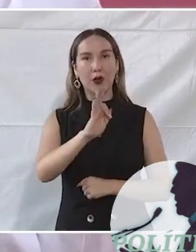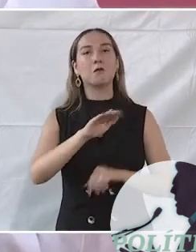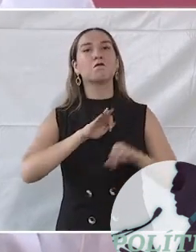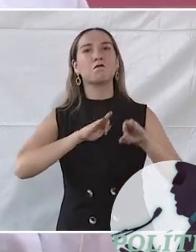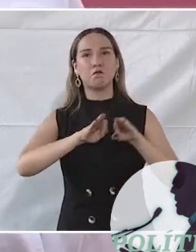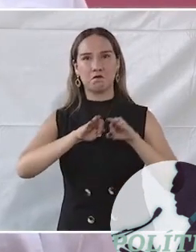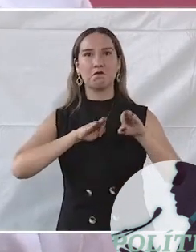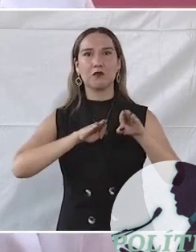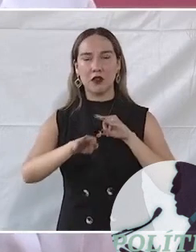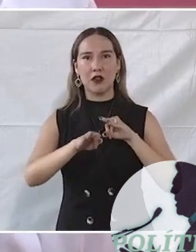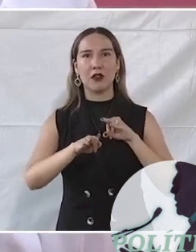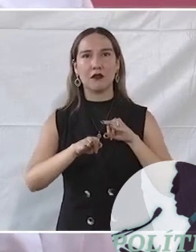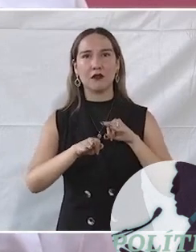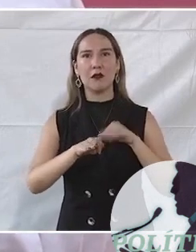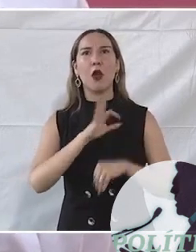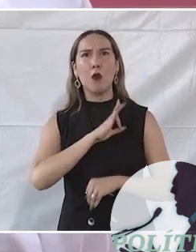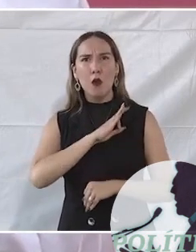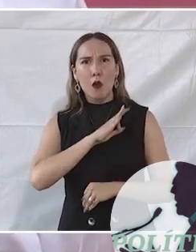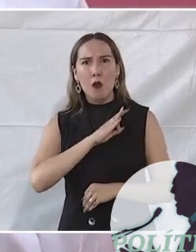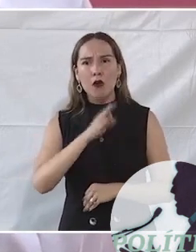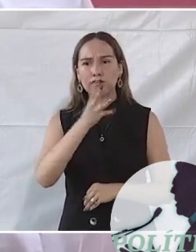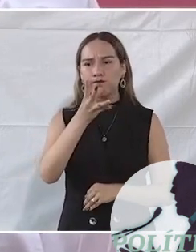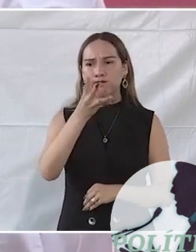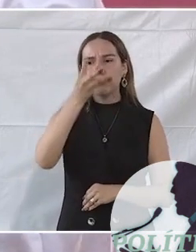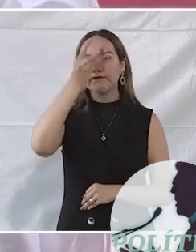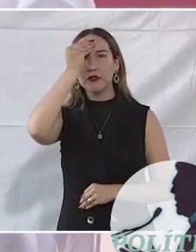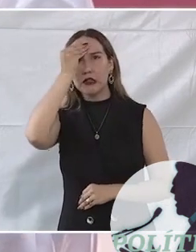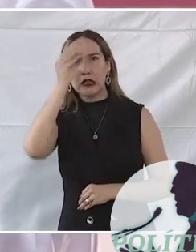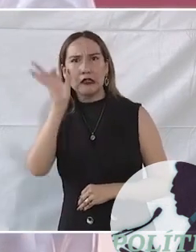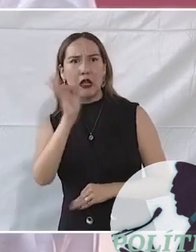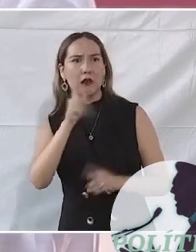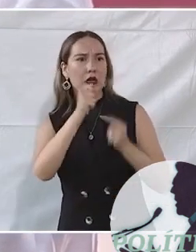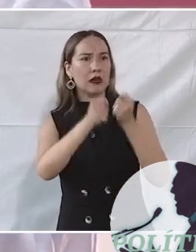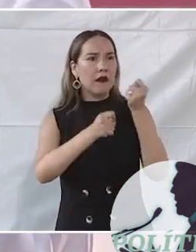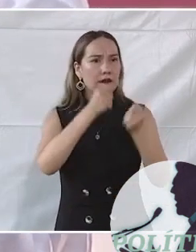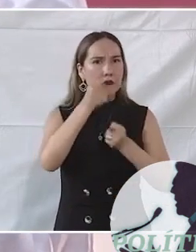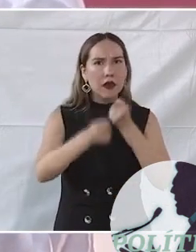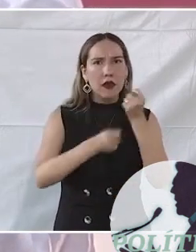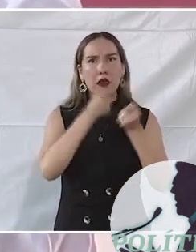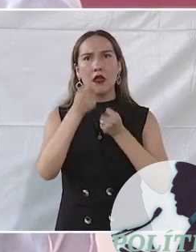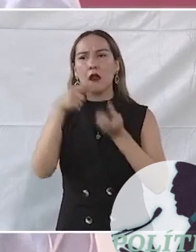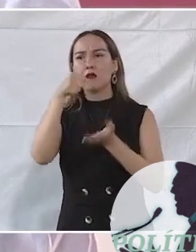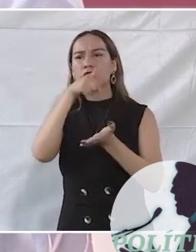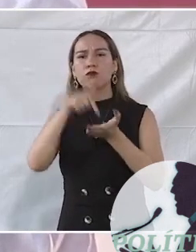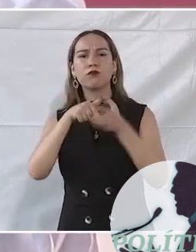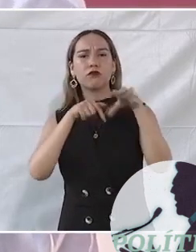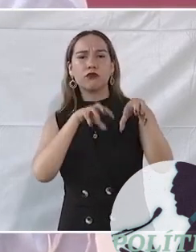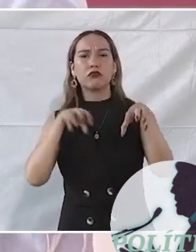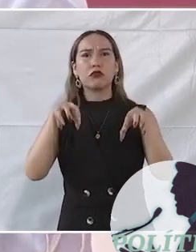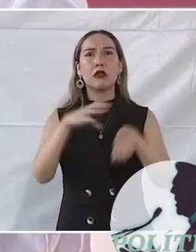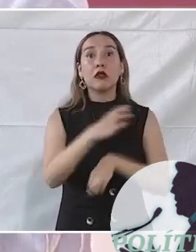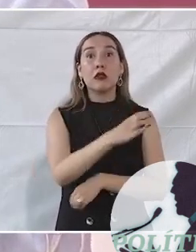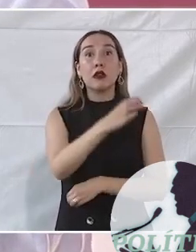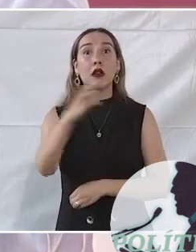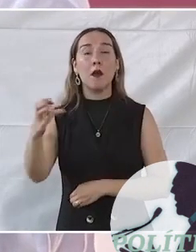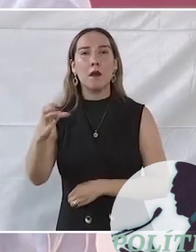trabajar como aprendiz en un taller, en una tienda, en el campo,